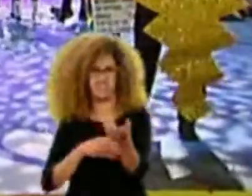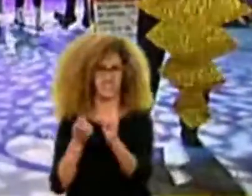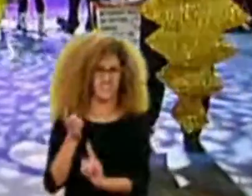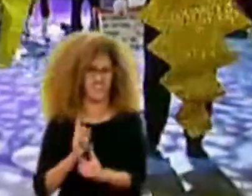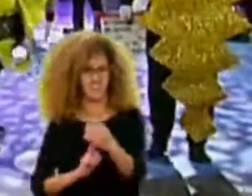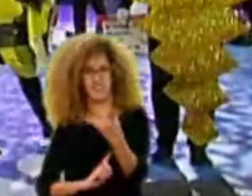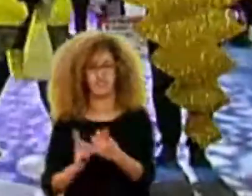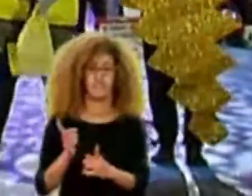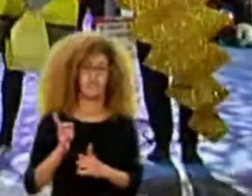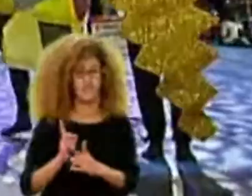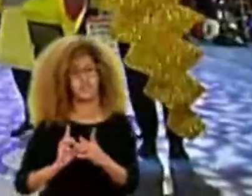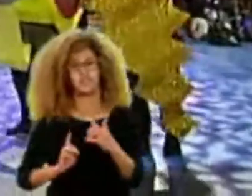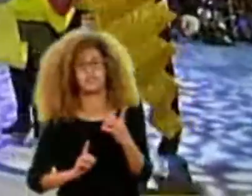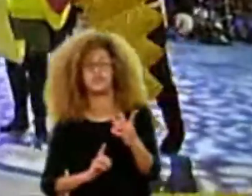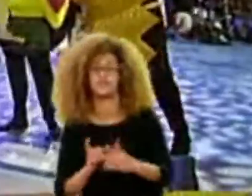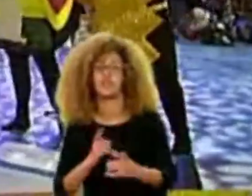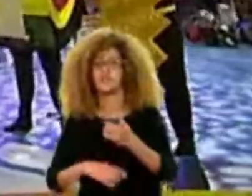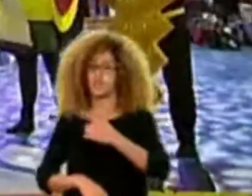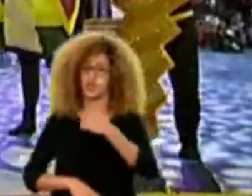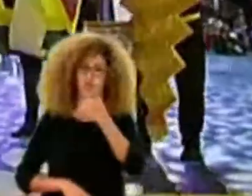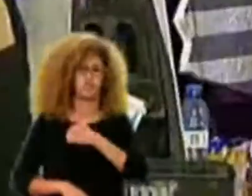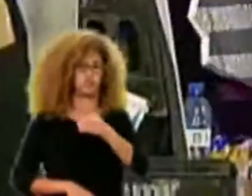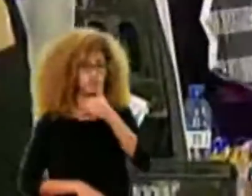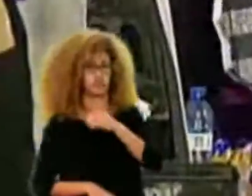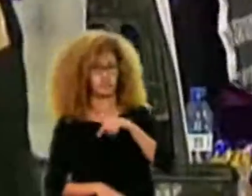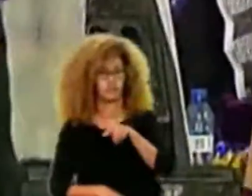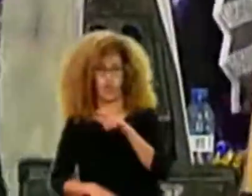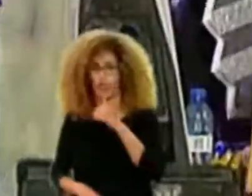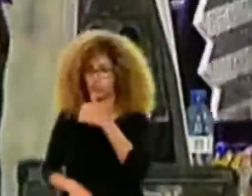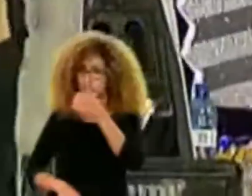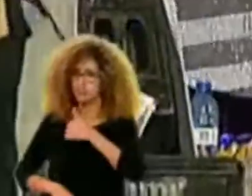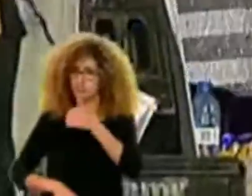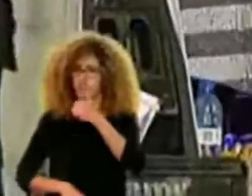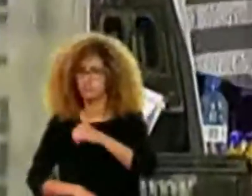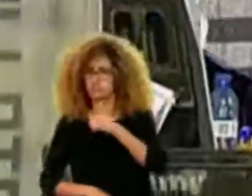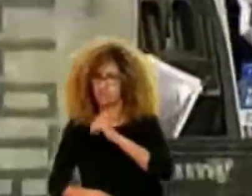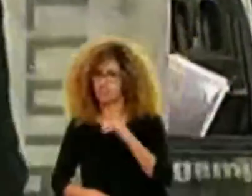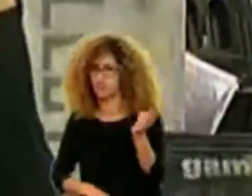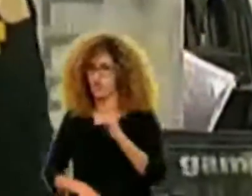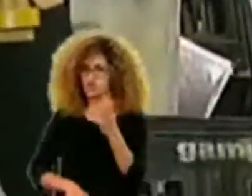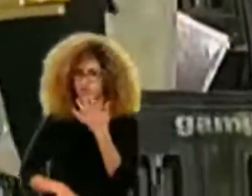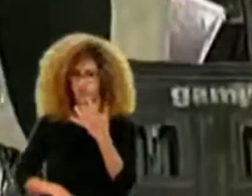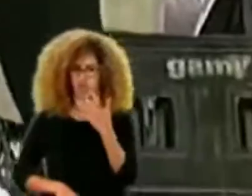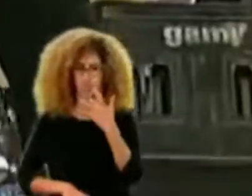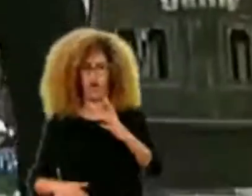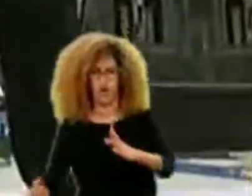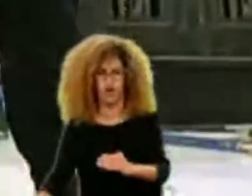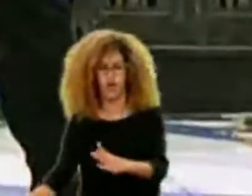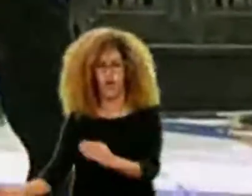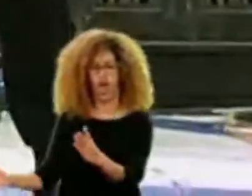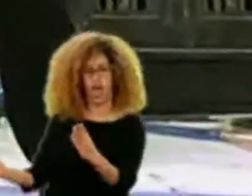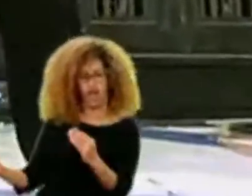daño o te mata. No lo soportes, que no eres una callata. Con una broca es siempre tu